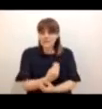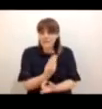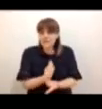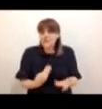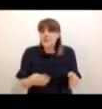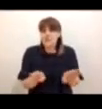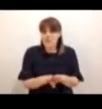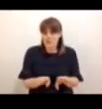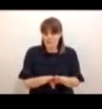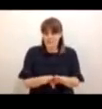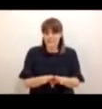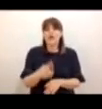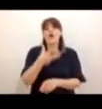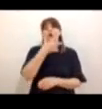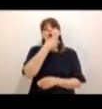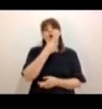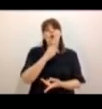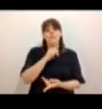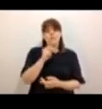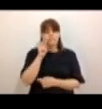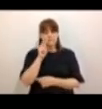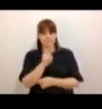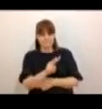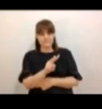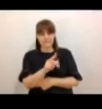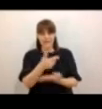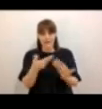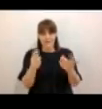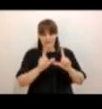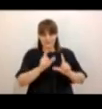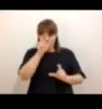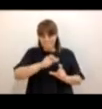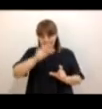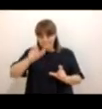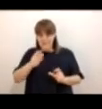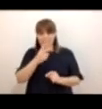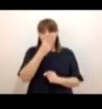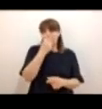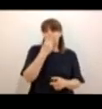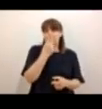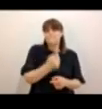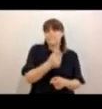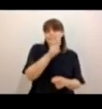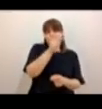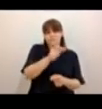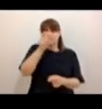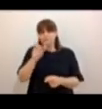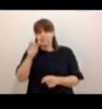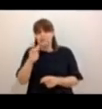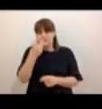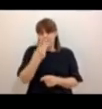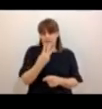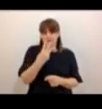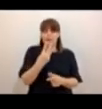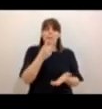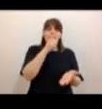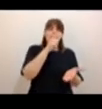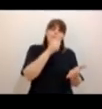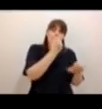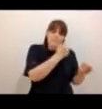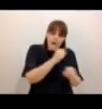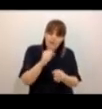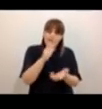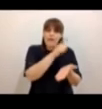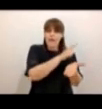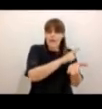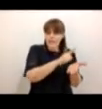este es el caso de los varones si se dan cuenta en el caso de los varones las primeras tres que son barrer trapear y lavar la ropa aumentó un